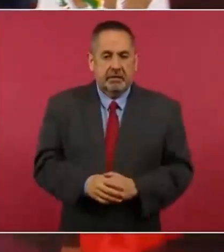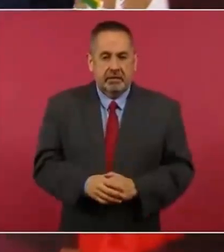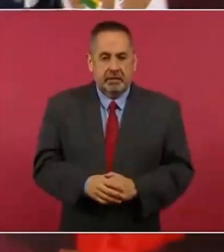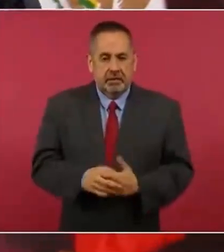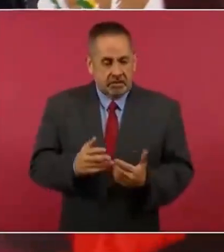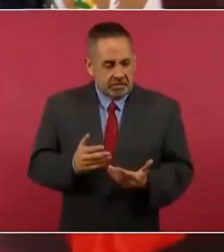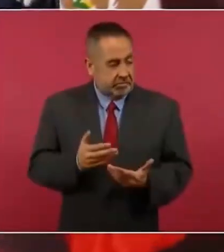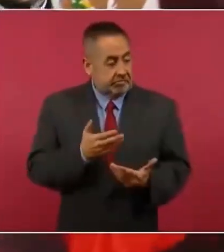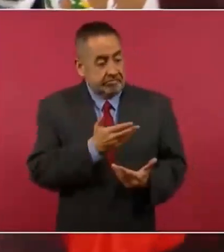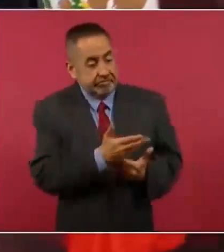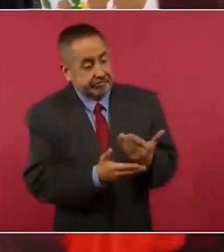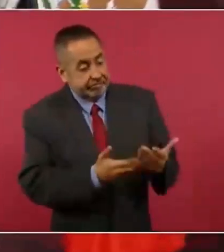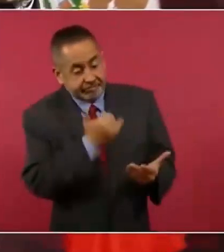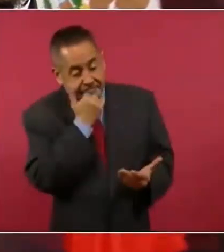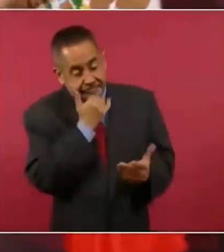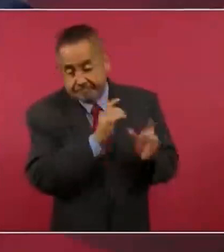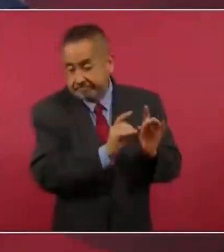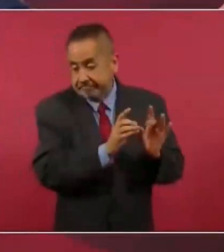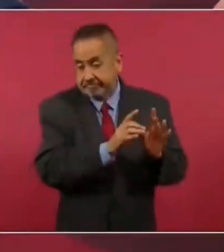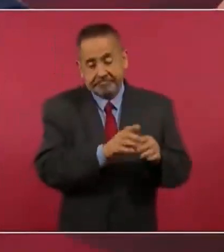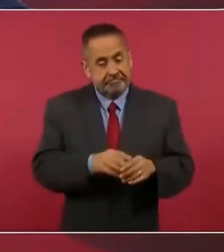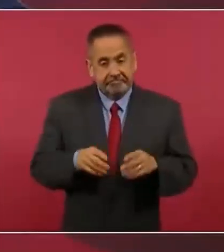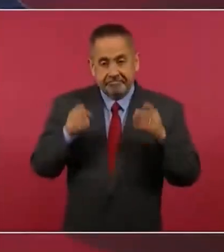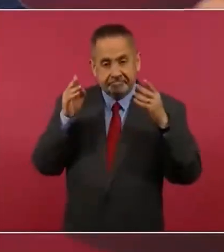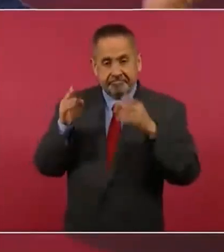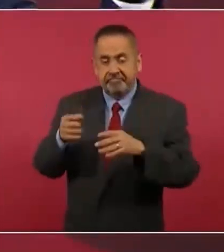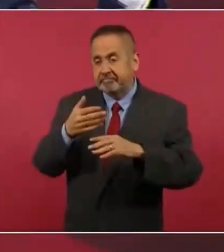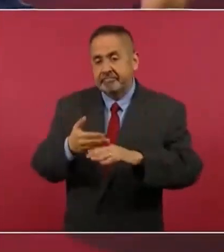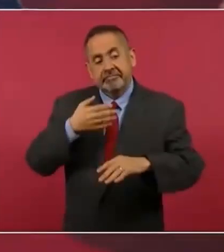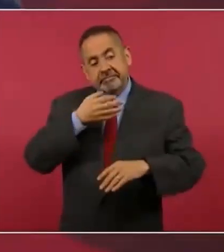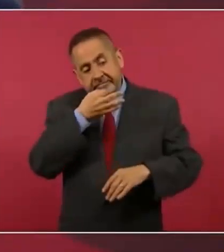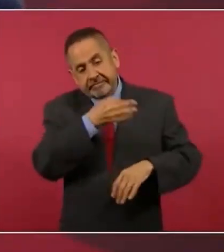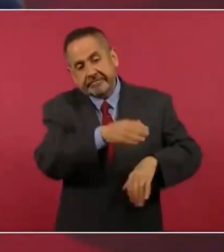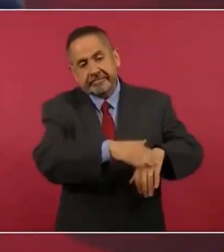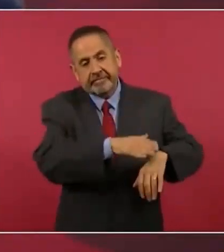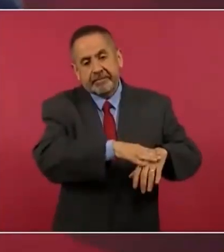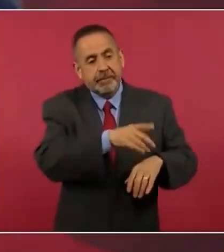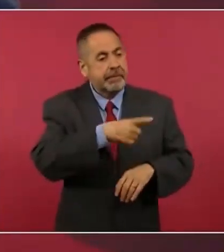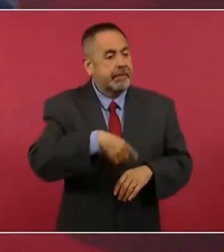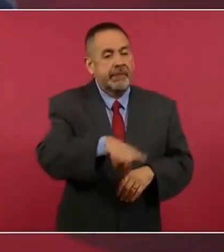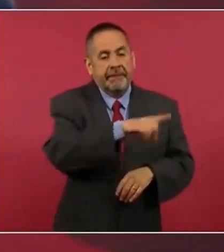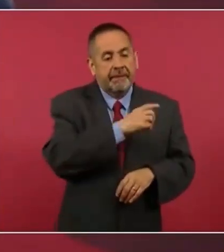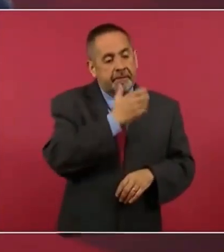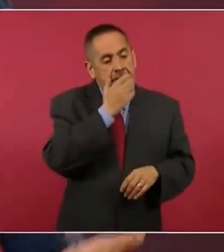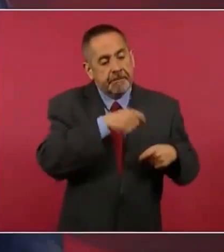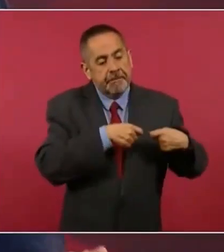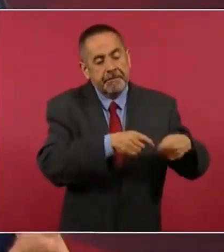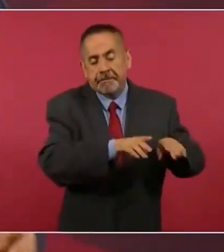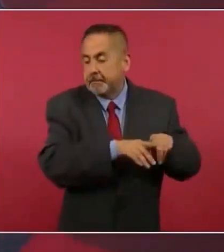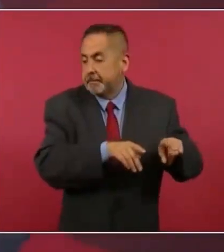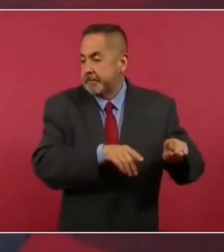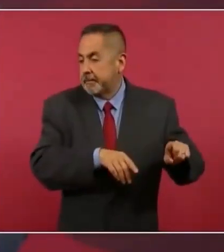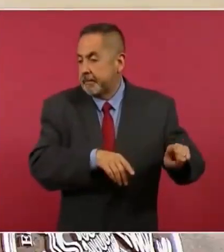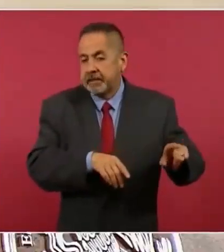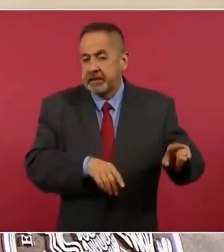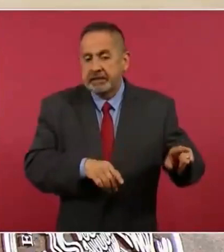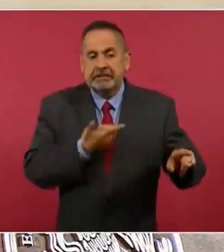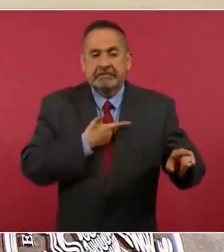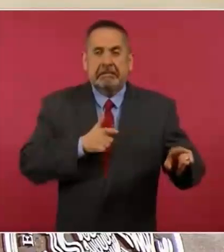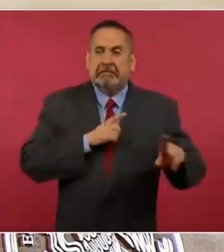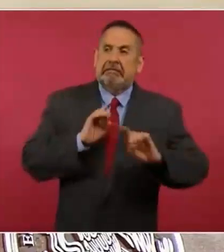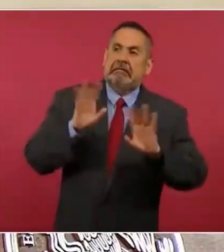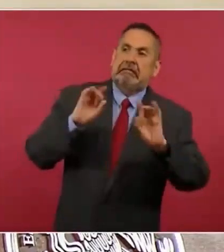Ofrezco disculpas, ¿no?, por anticipado a los conservadores, que no les va a gustar,